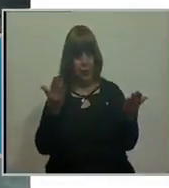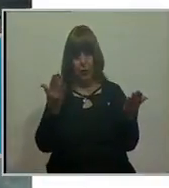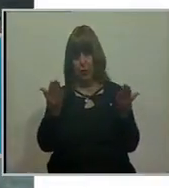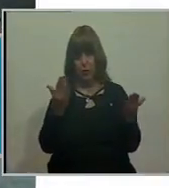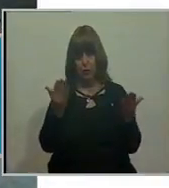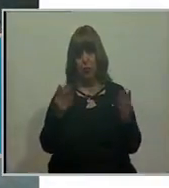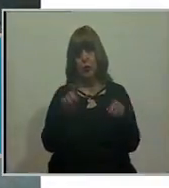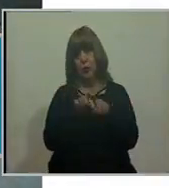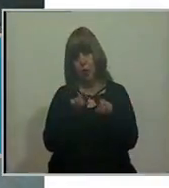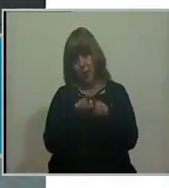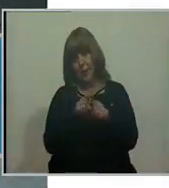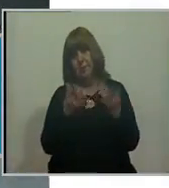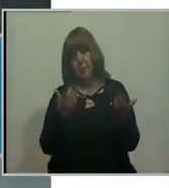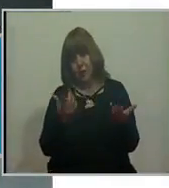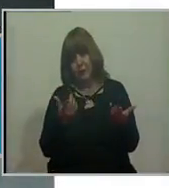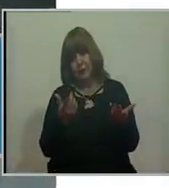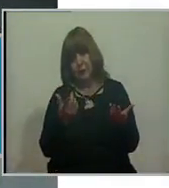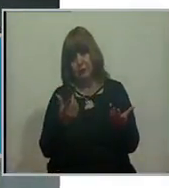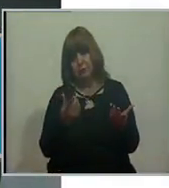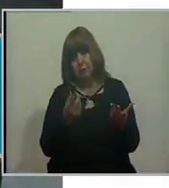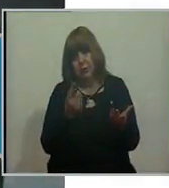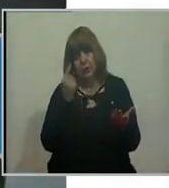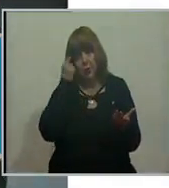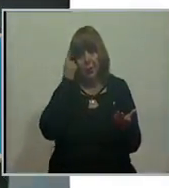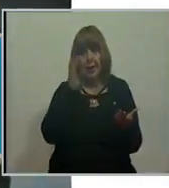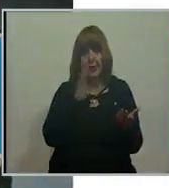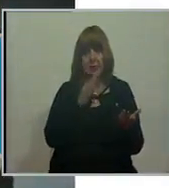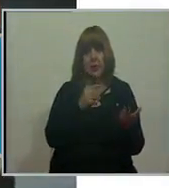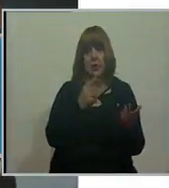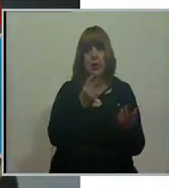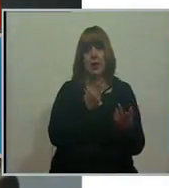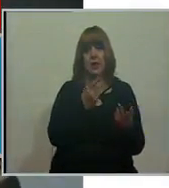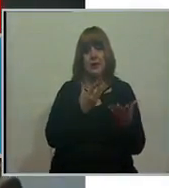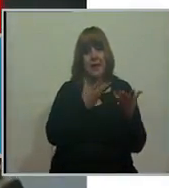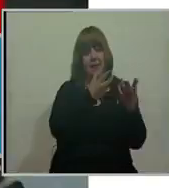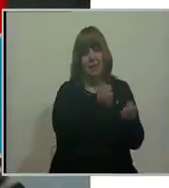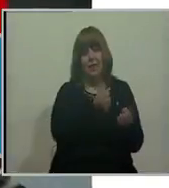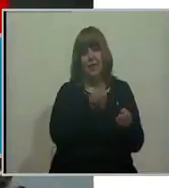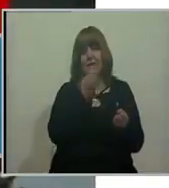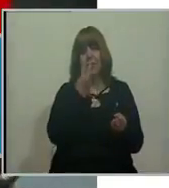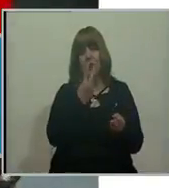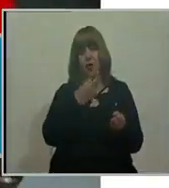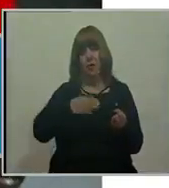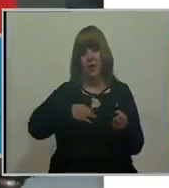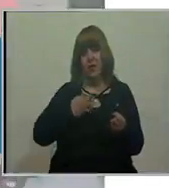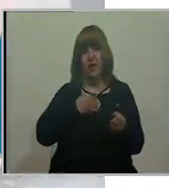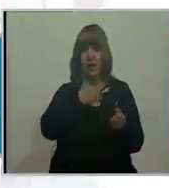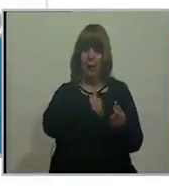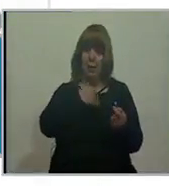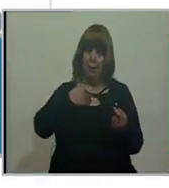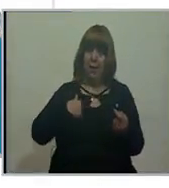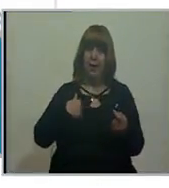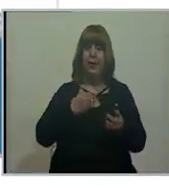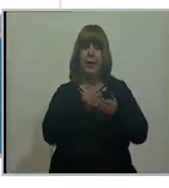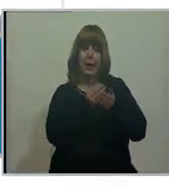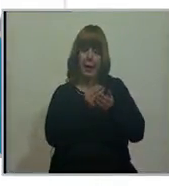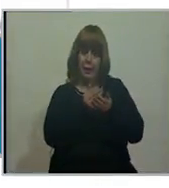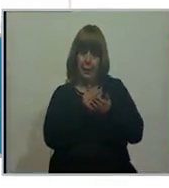en la sociedad. Entonces me parece que tiene que ver por eso. Uh-huh. Ella defiende las dos vidas, para ella las dos vidas son igual de